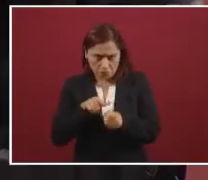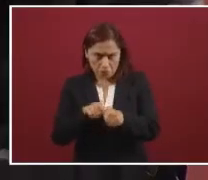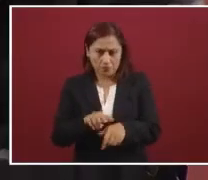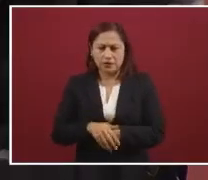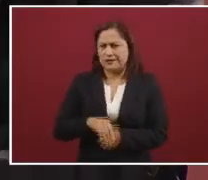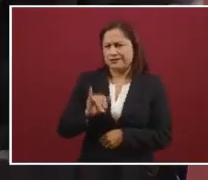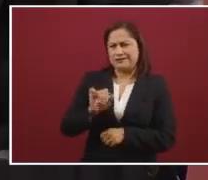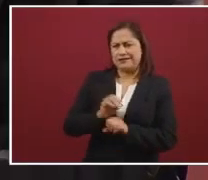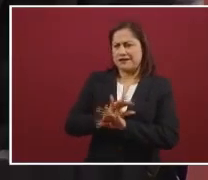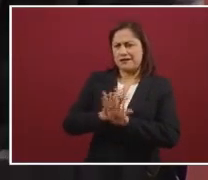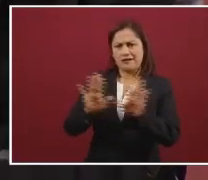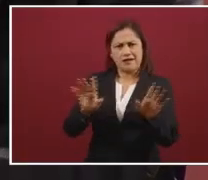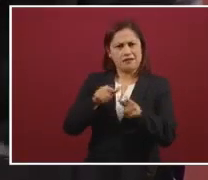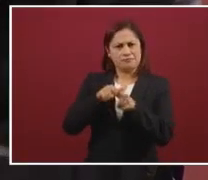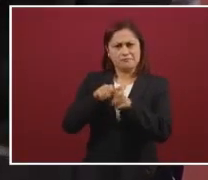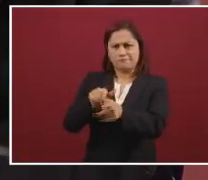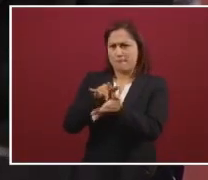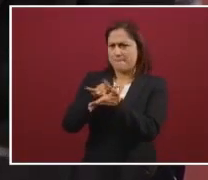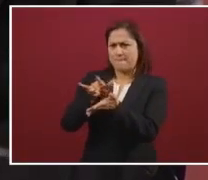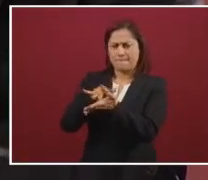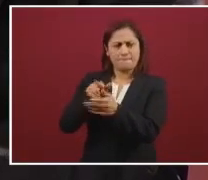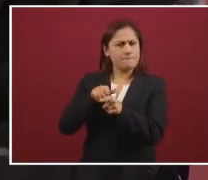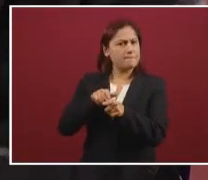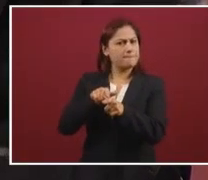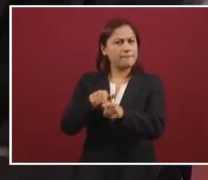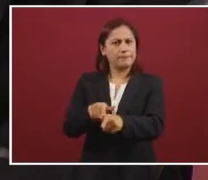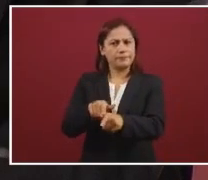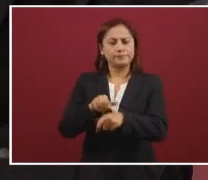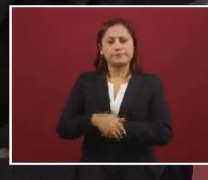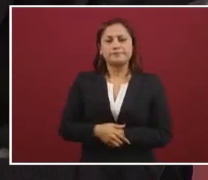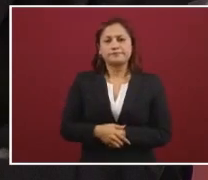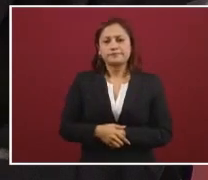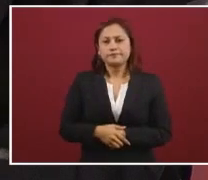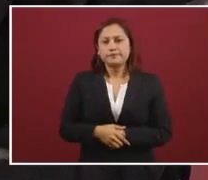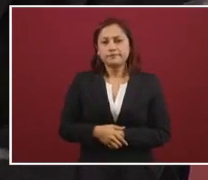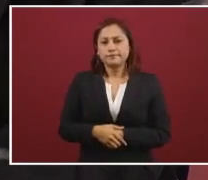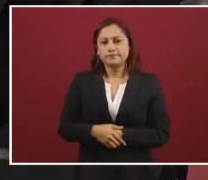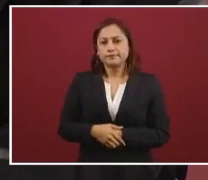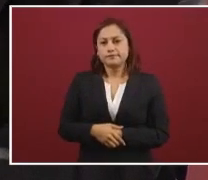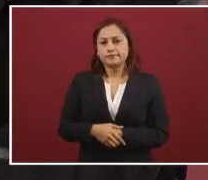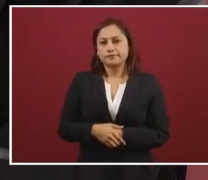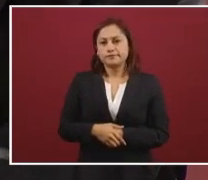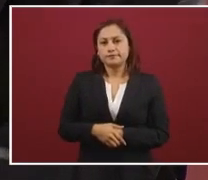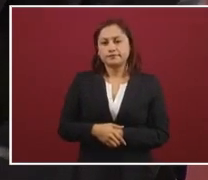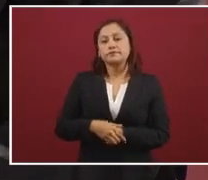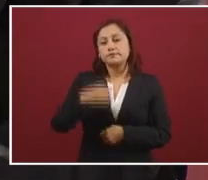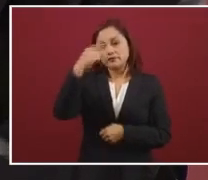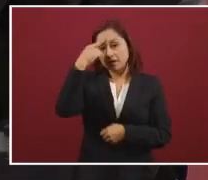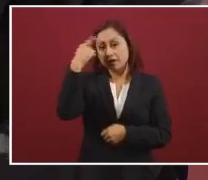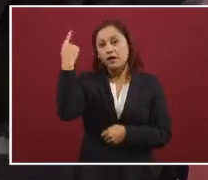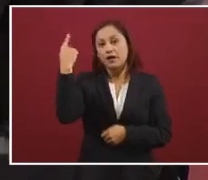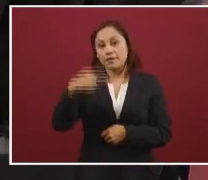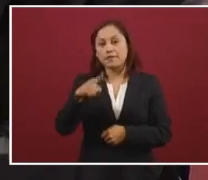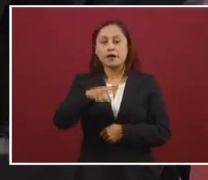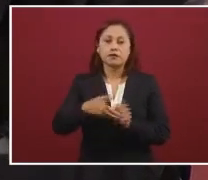van a seguir los estímulos, los apoyos para la construcción de